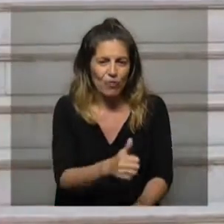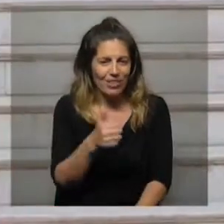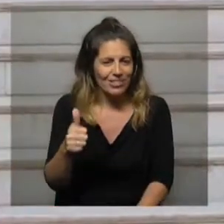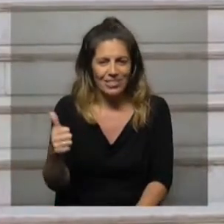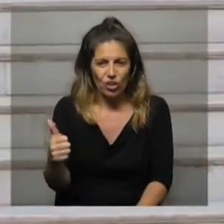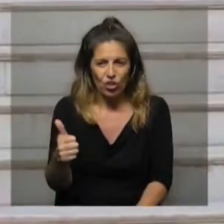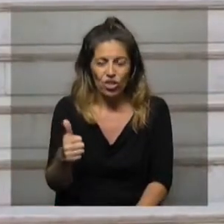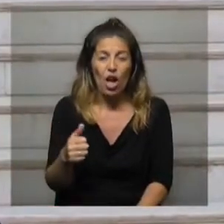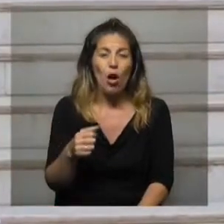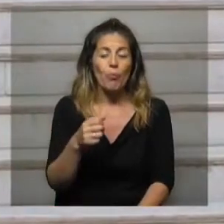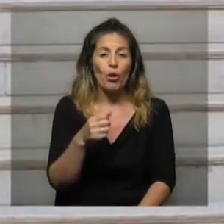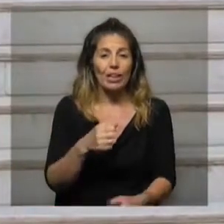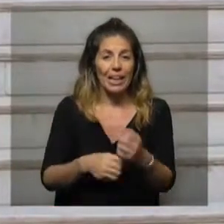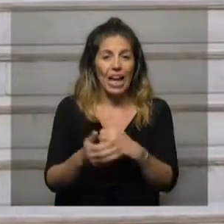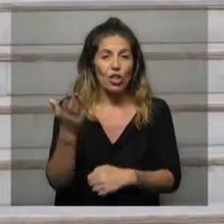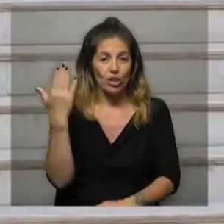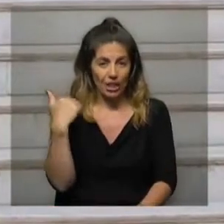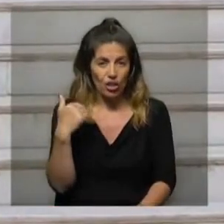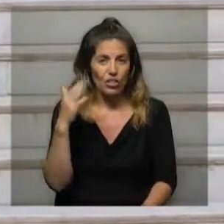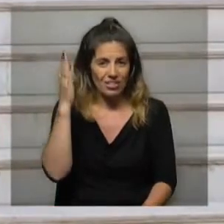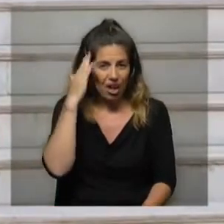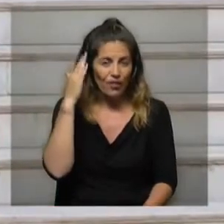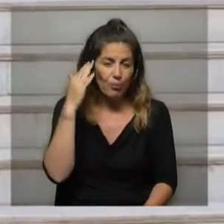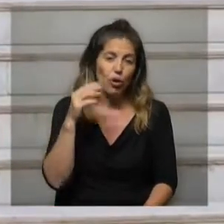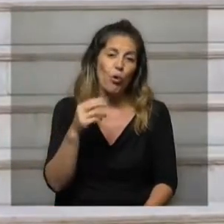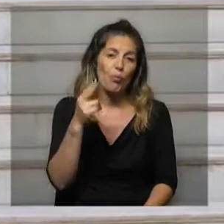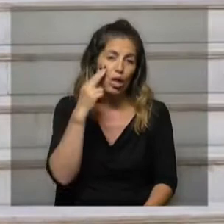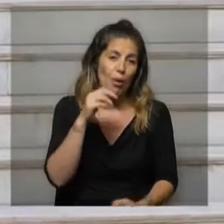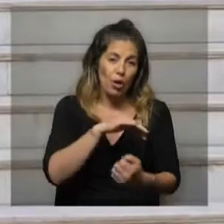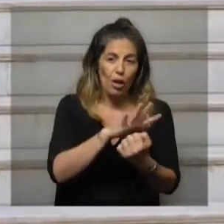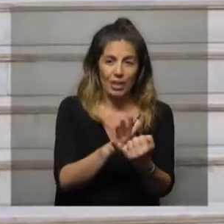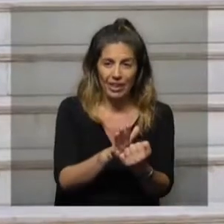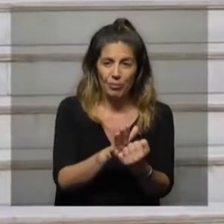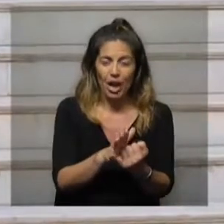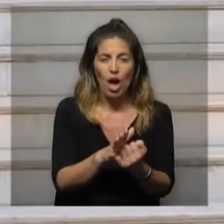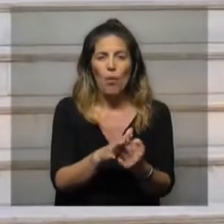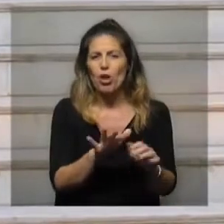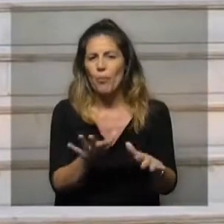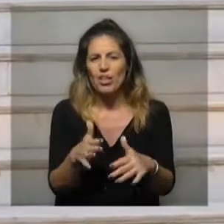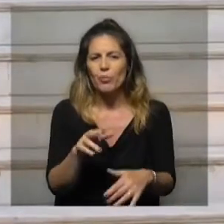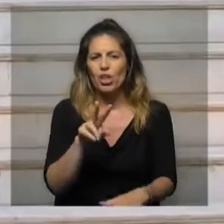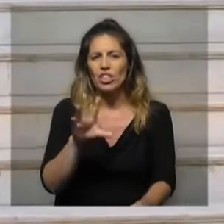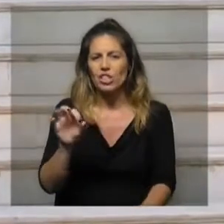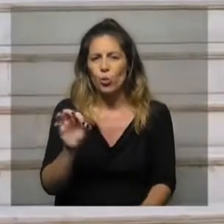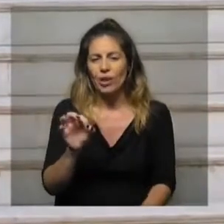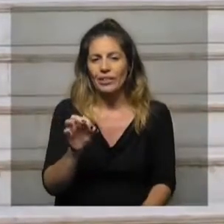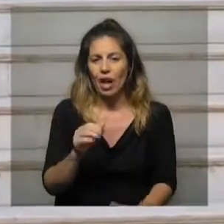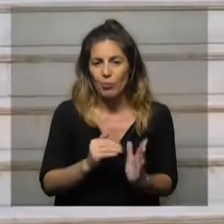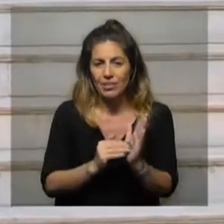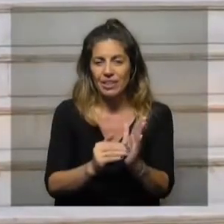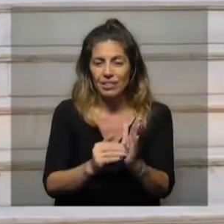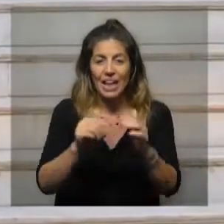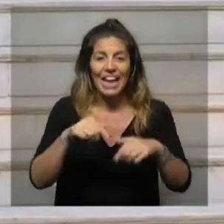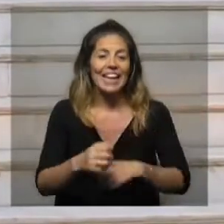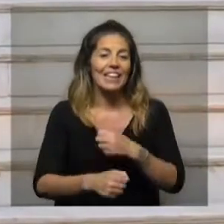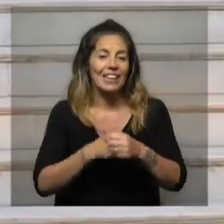la edición anterior del premio sabemos que estuvo golpeado por la pandemia pero hubo más o menos unas 250 postulaciones Y este